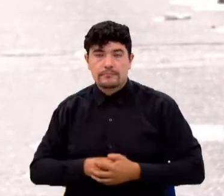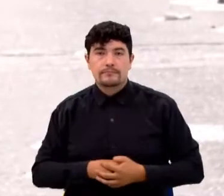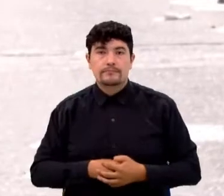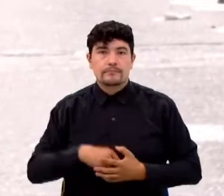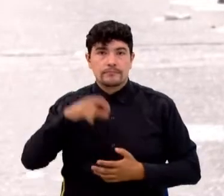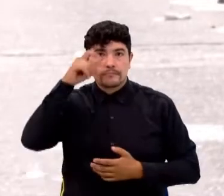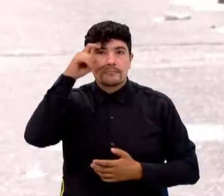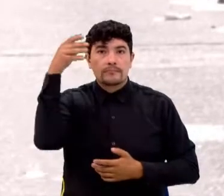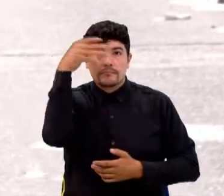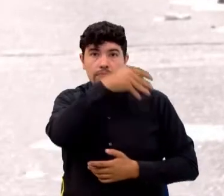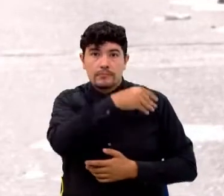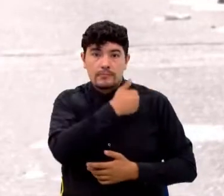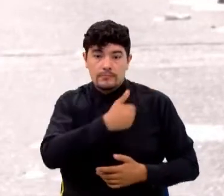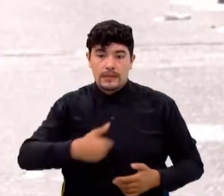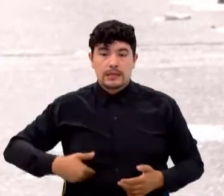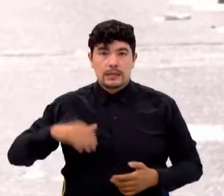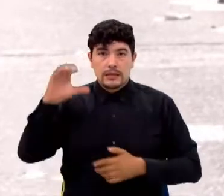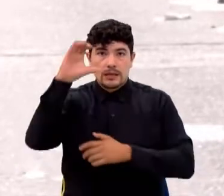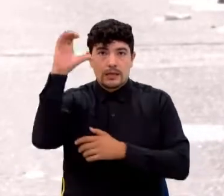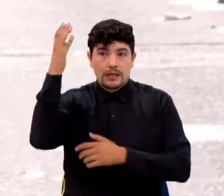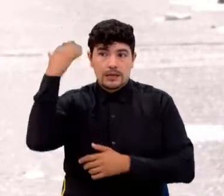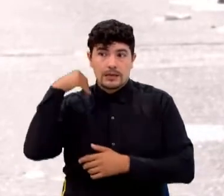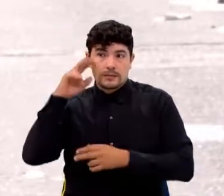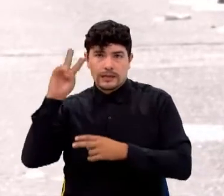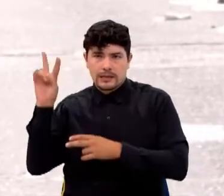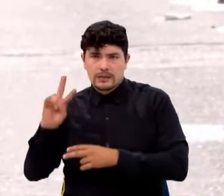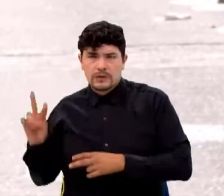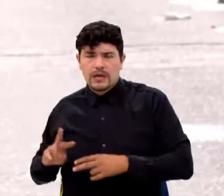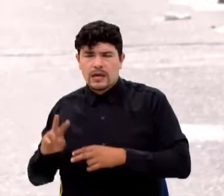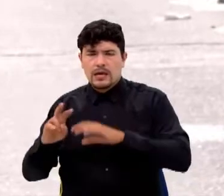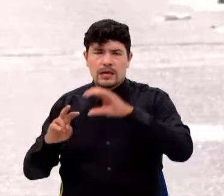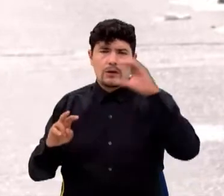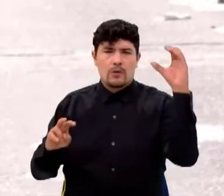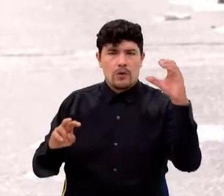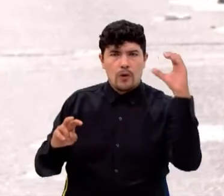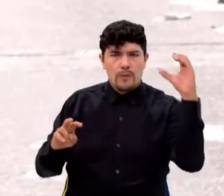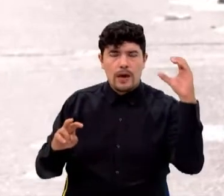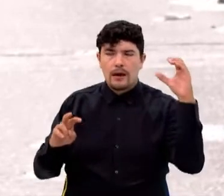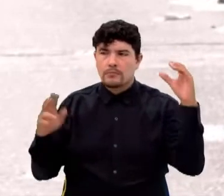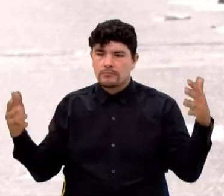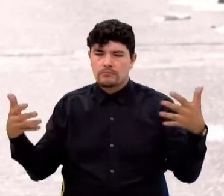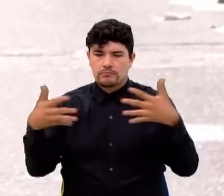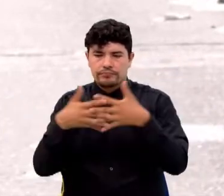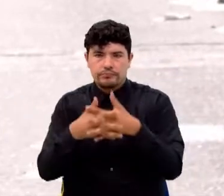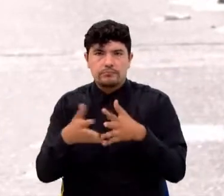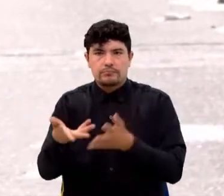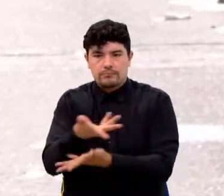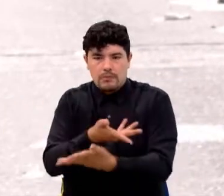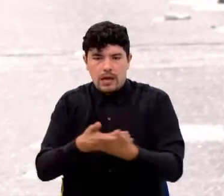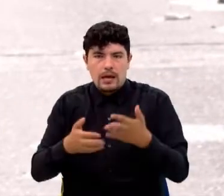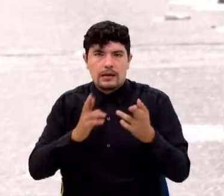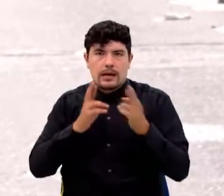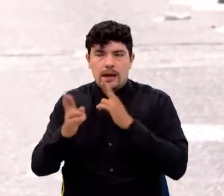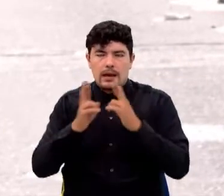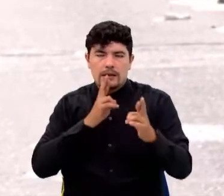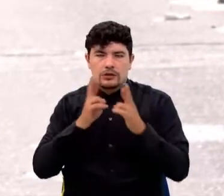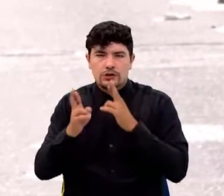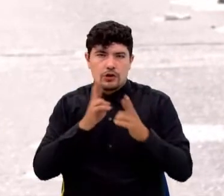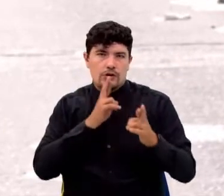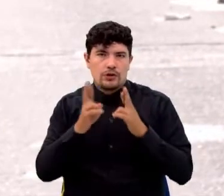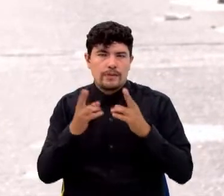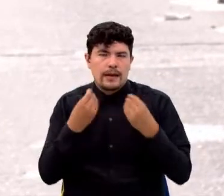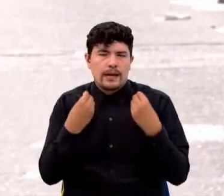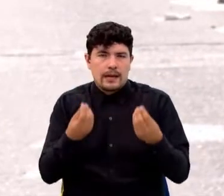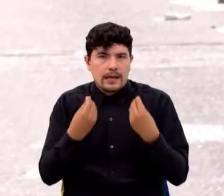Petro era el presidente de los colombianos, Venezuela y Colombia iniciaron unas reuniones binacionales para poder